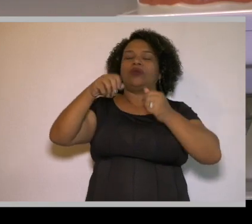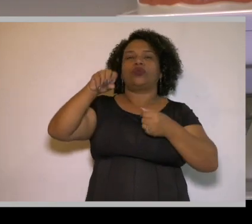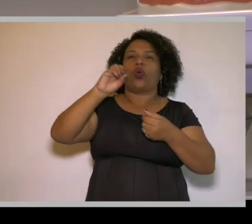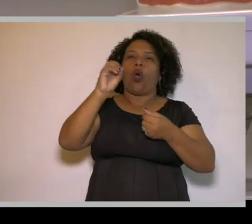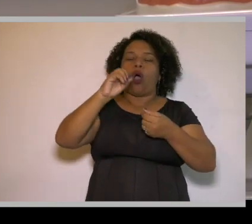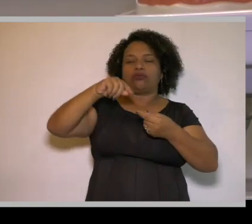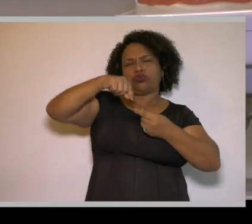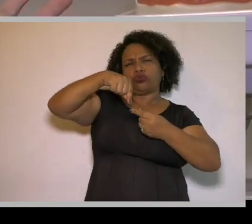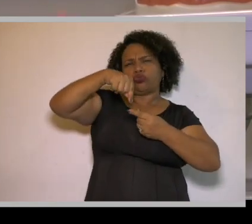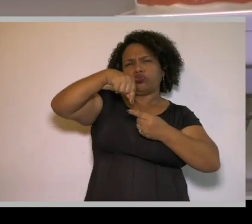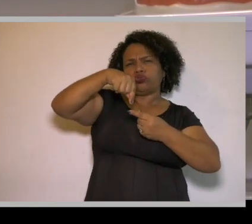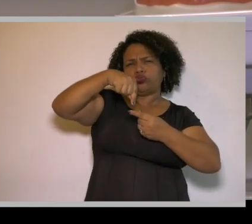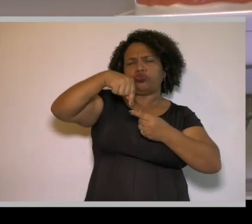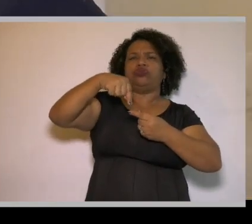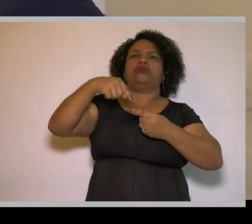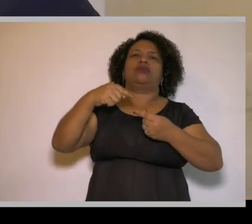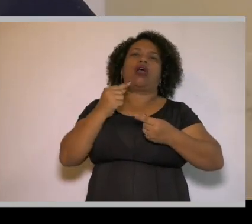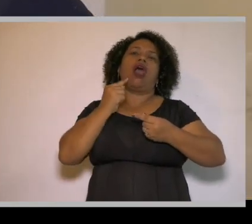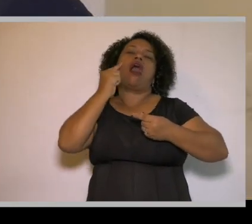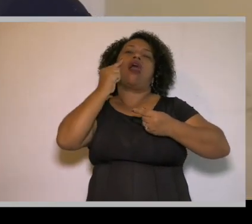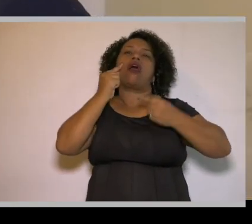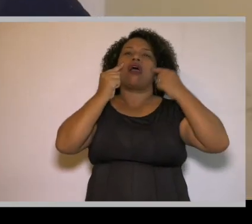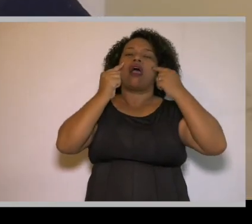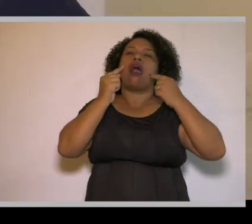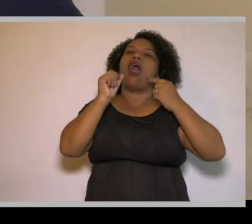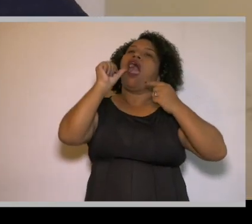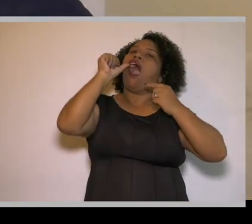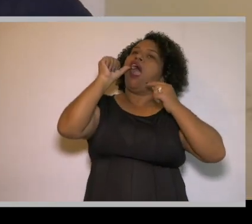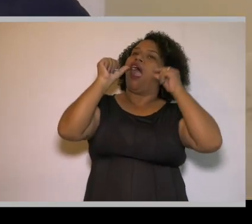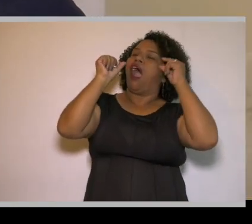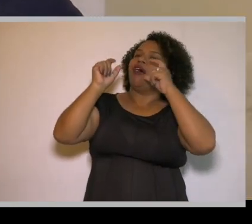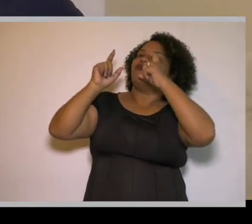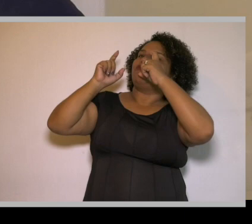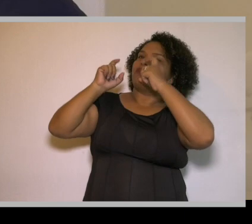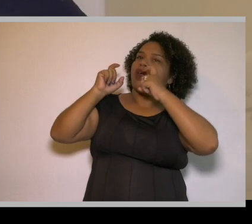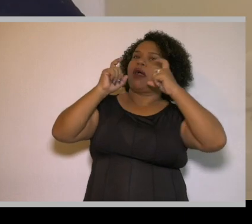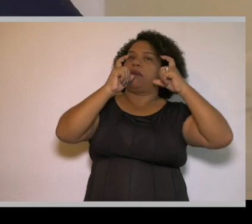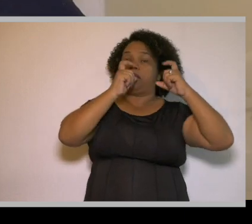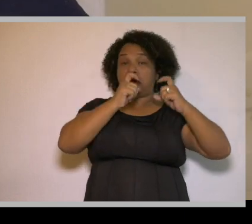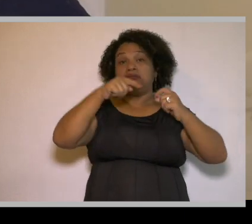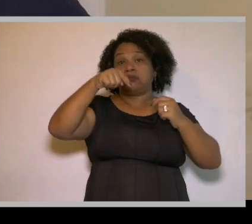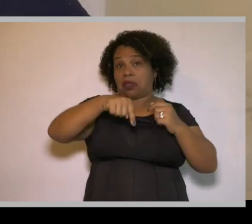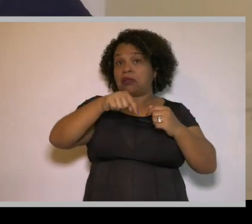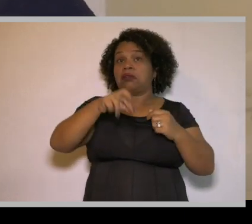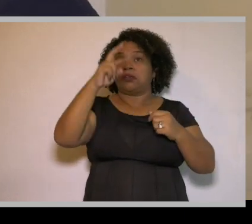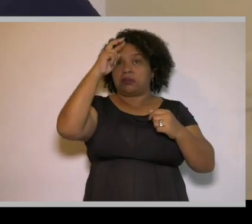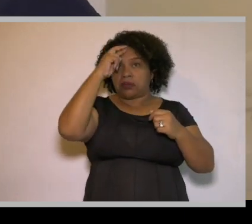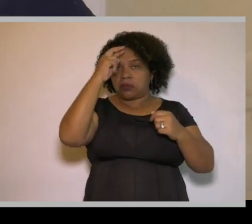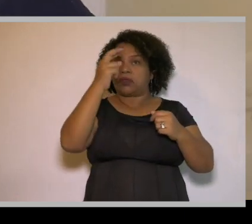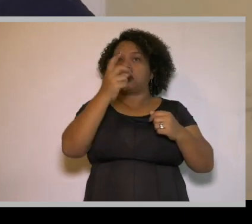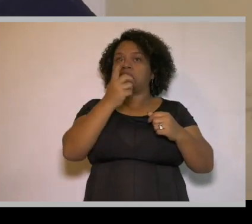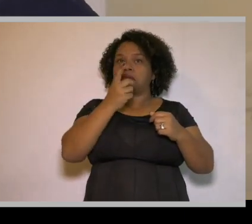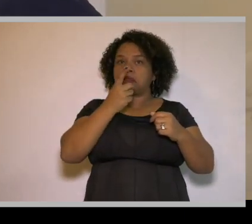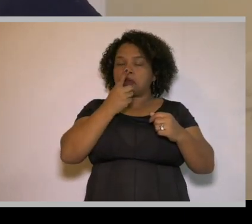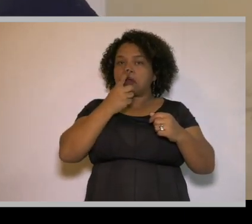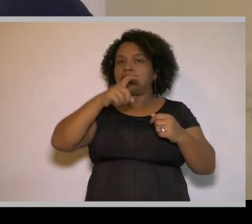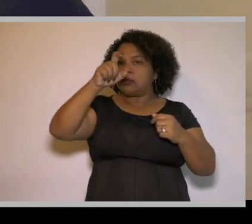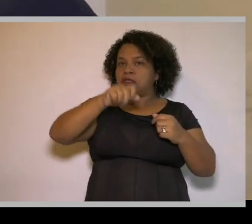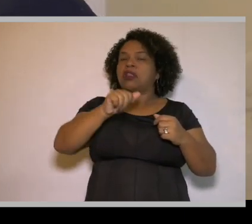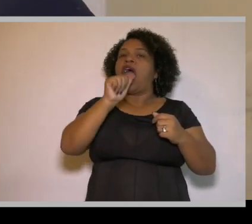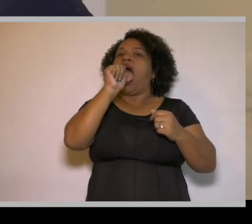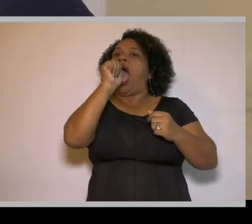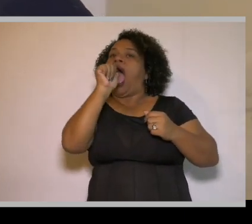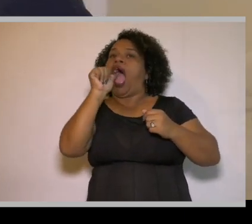así. Eso sí, la fractura es muy desplazada. Doctora, finalmente recomendaciones para los padres con la finalidad de